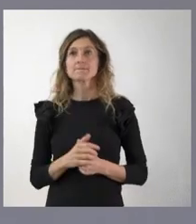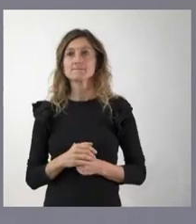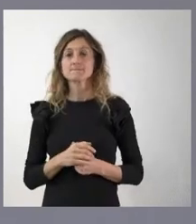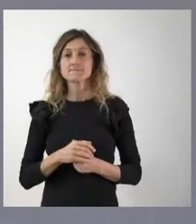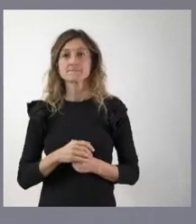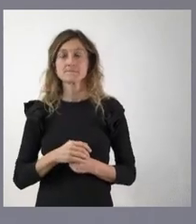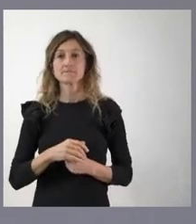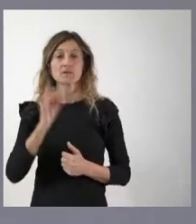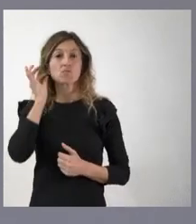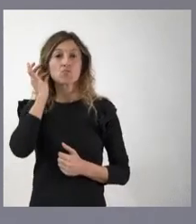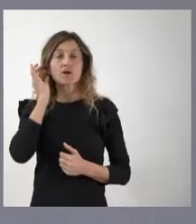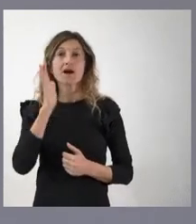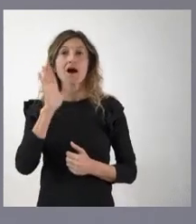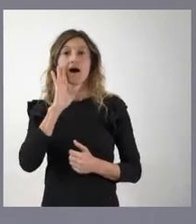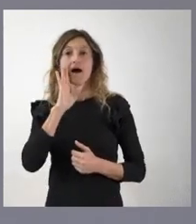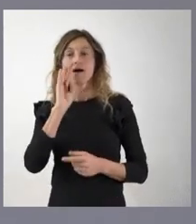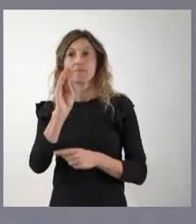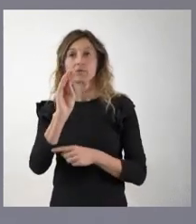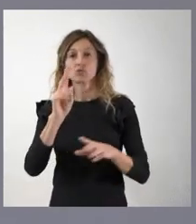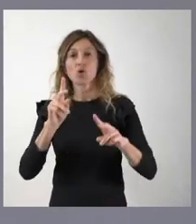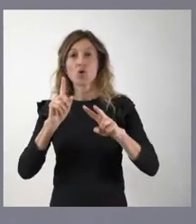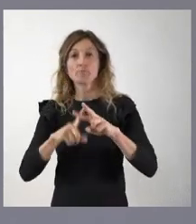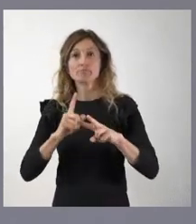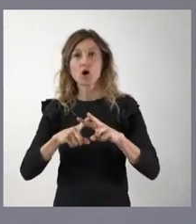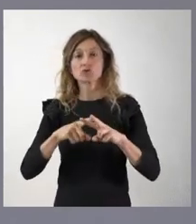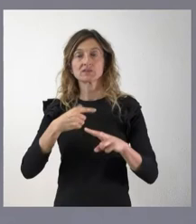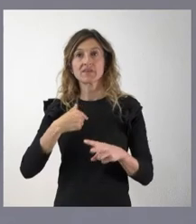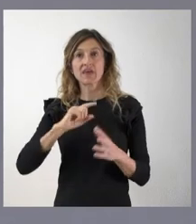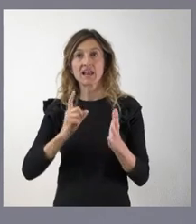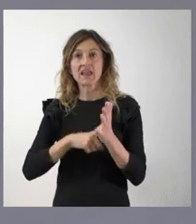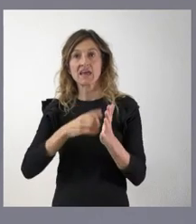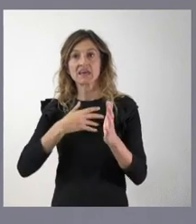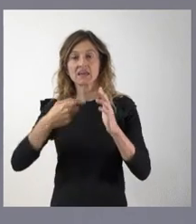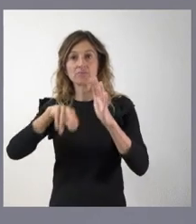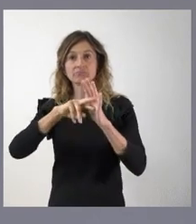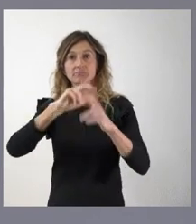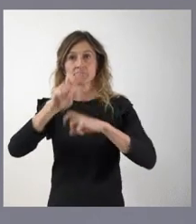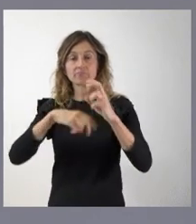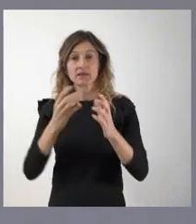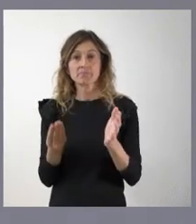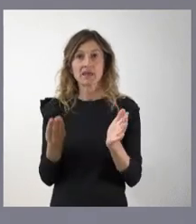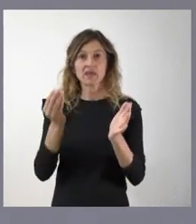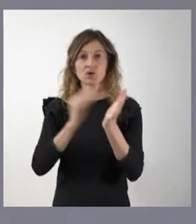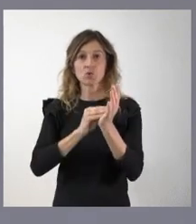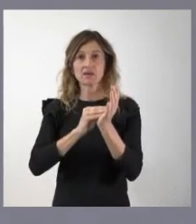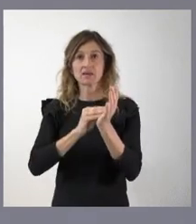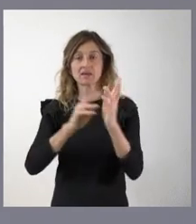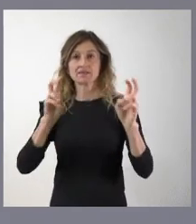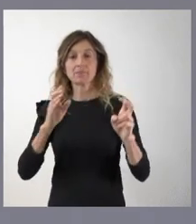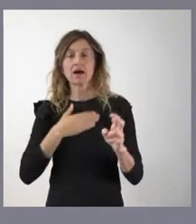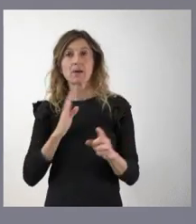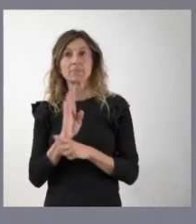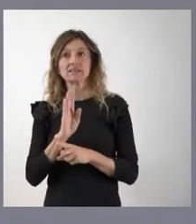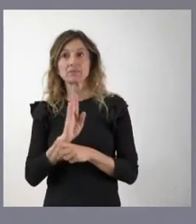pregunta que había hecho antes sobre que vox ha anunciado que iba a enmendar esa ley para incluirla el impuesto de patrimonio que